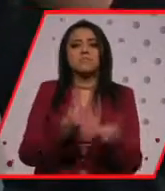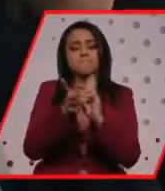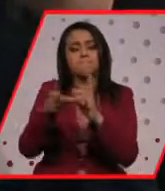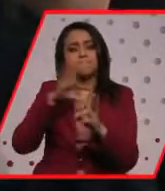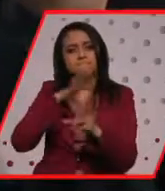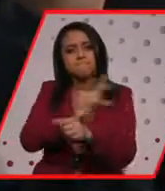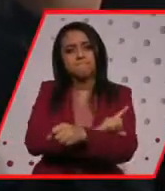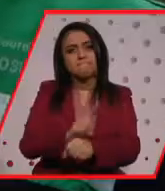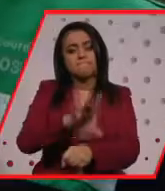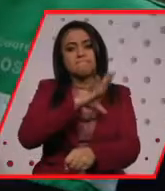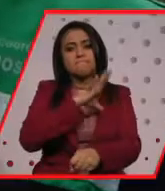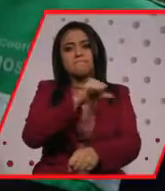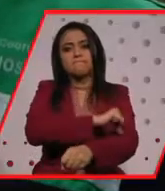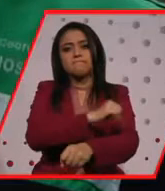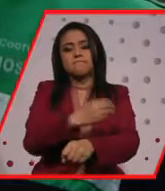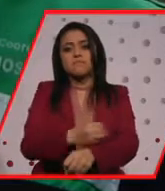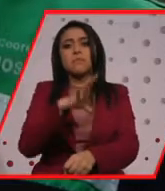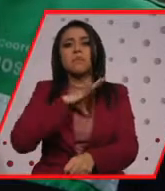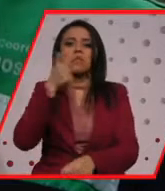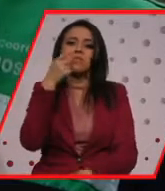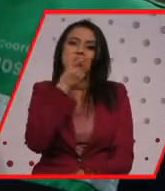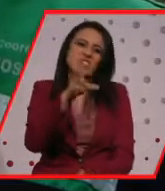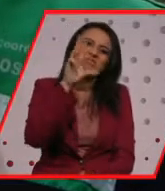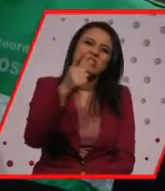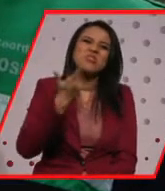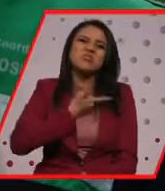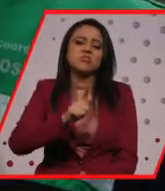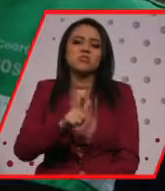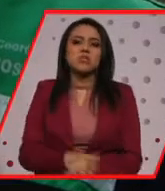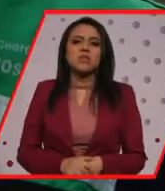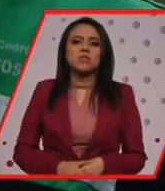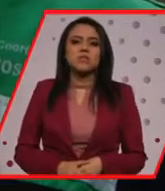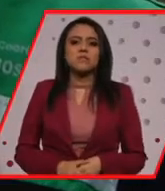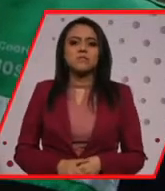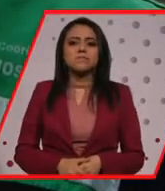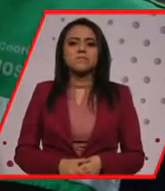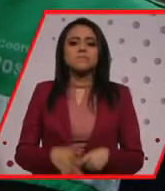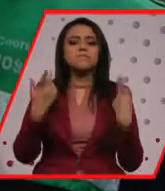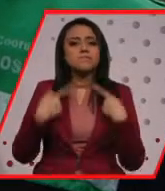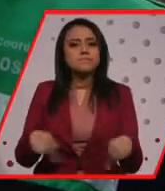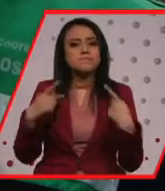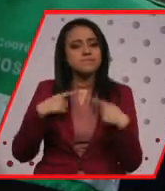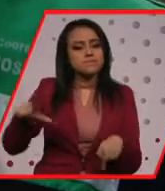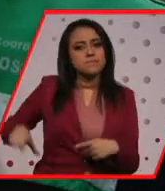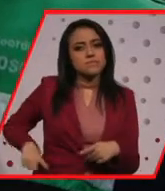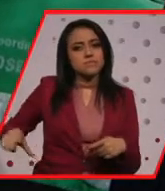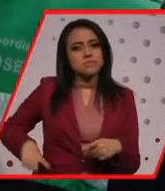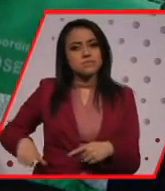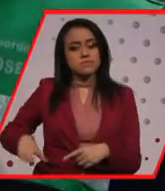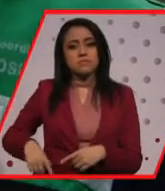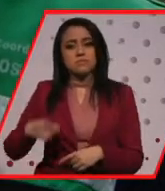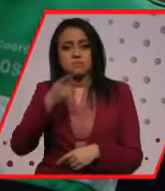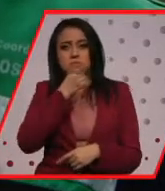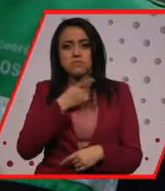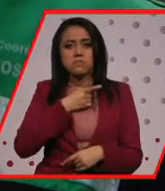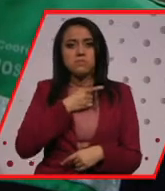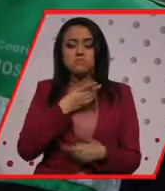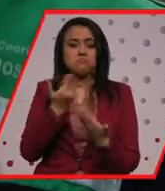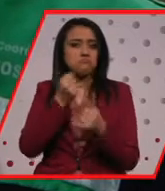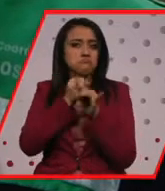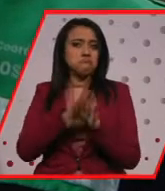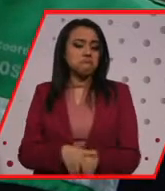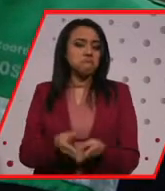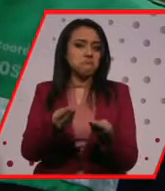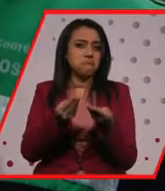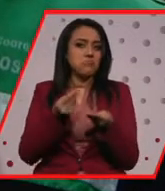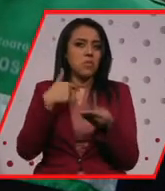quejan de dicha obra. En ningún momento las autoridades del gobierno central nos dieron ninguna información que se